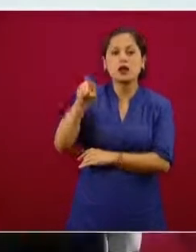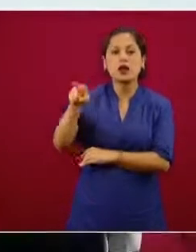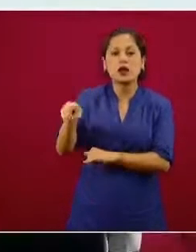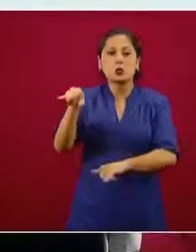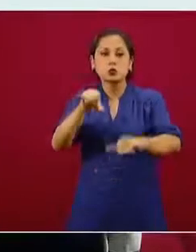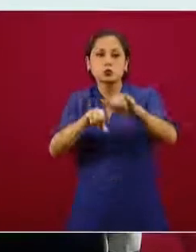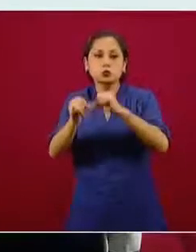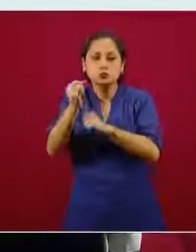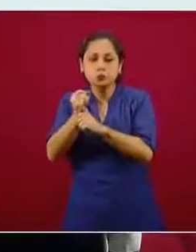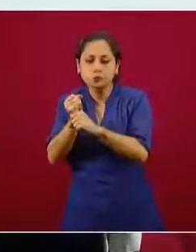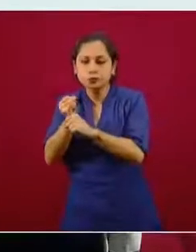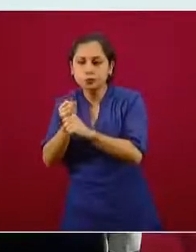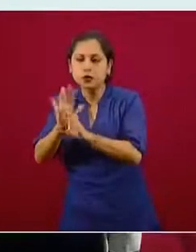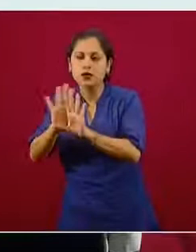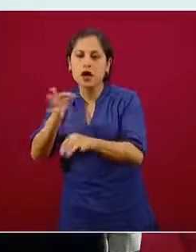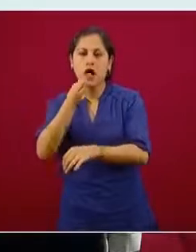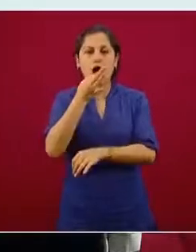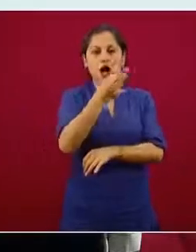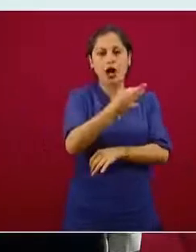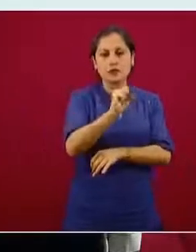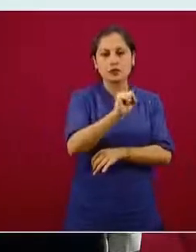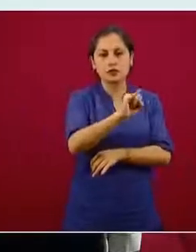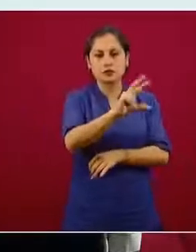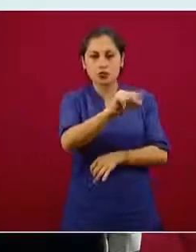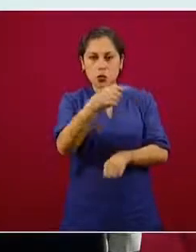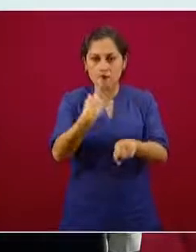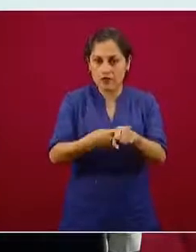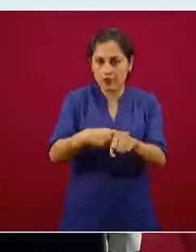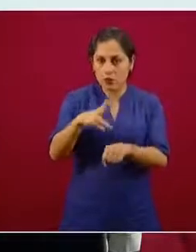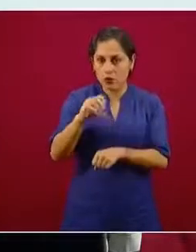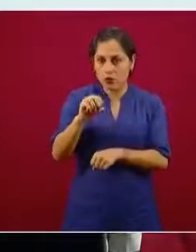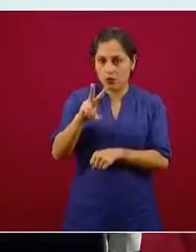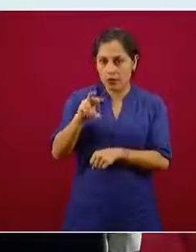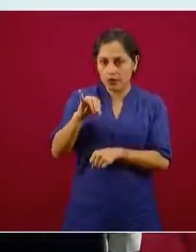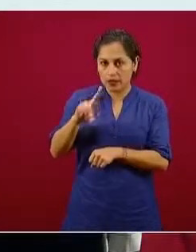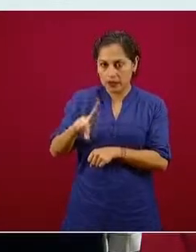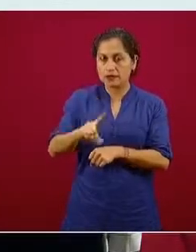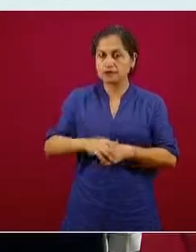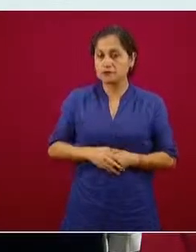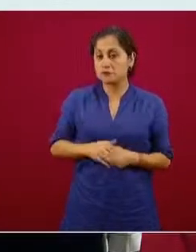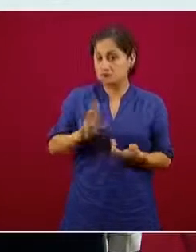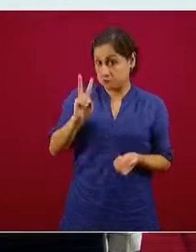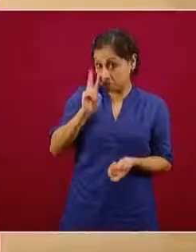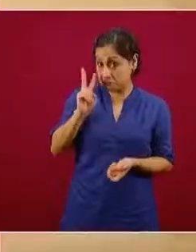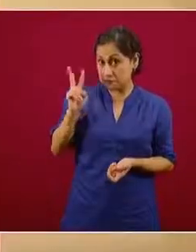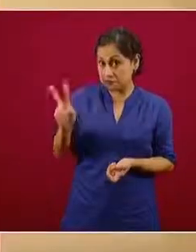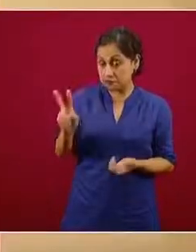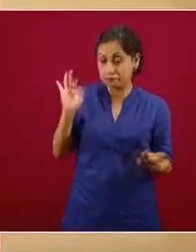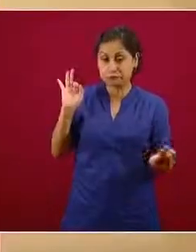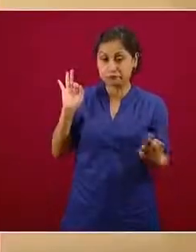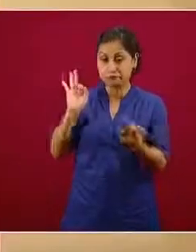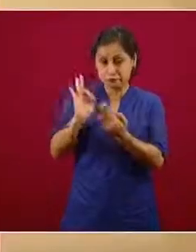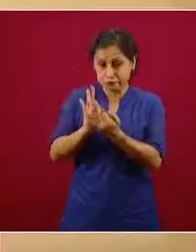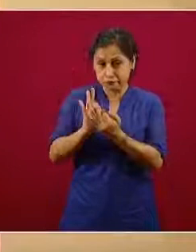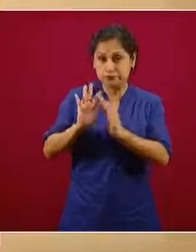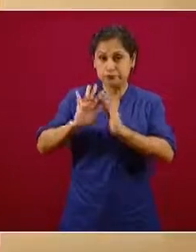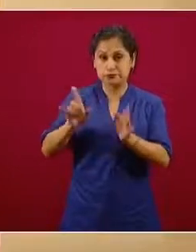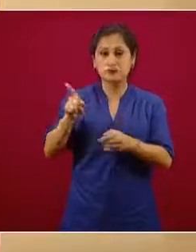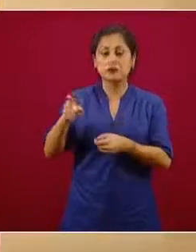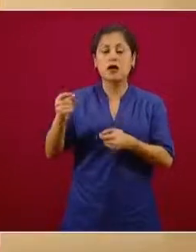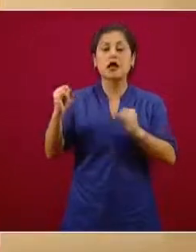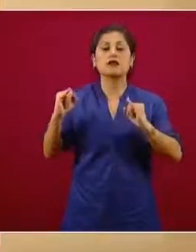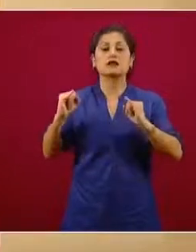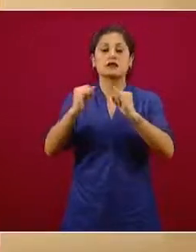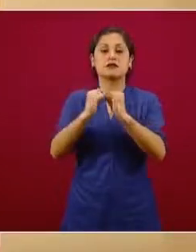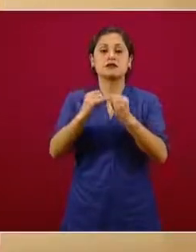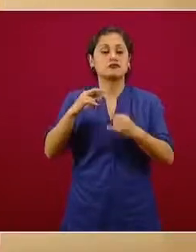y notificar esta a la plataforma, y vemos que son ya muy pocas las que se distribuyen después de estos